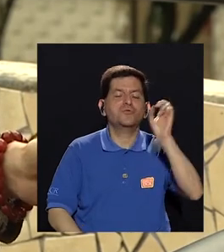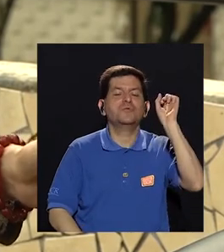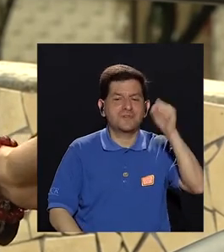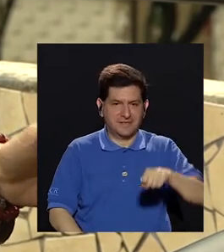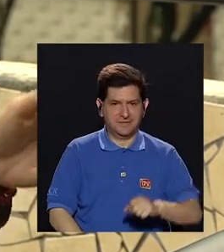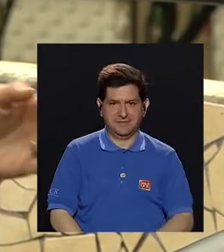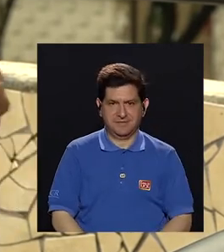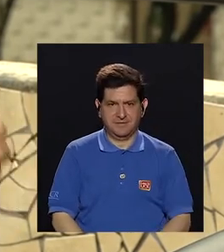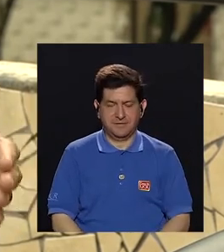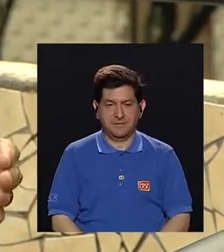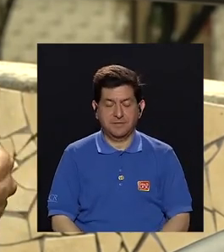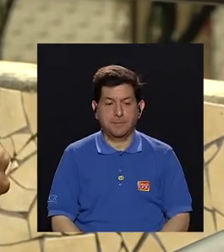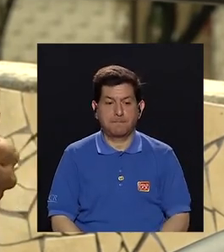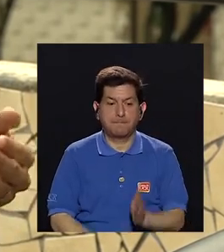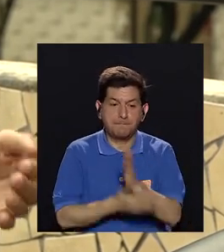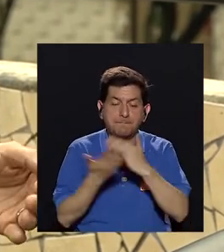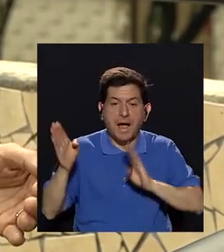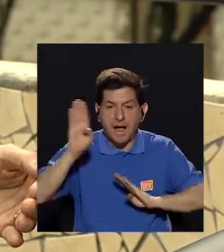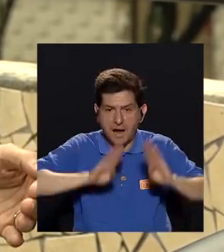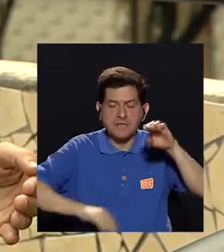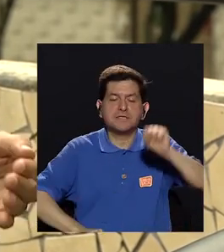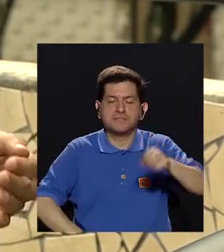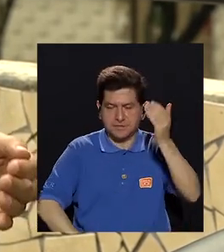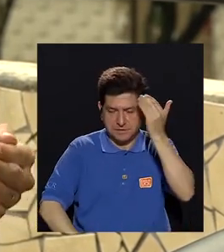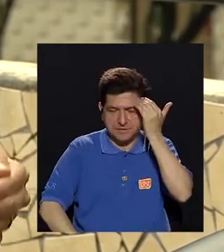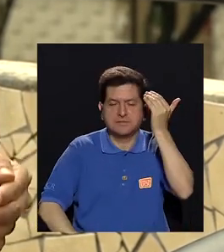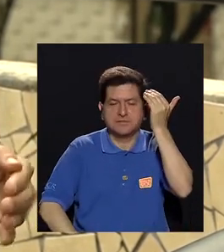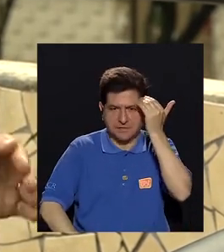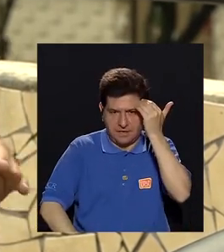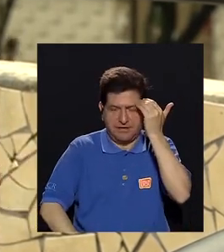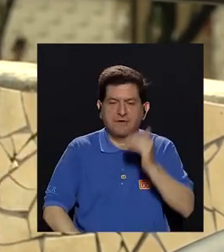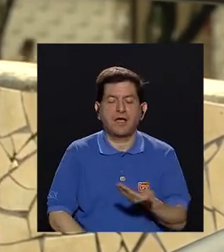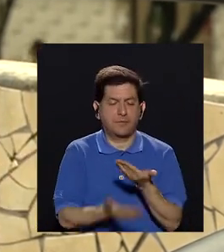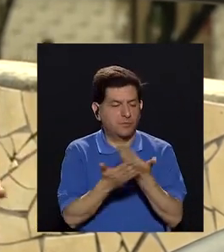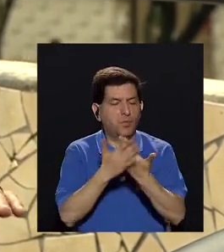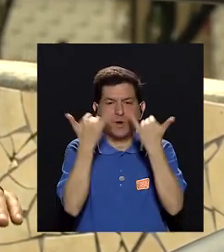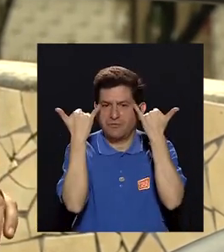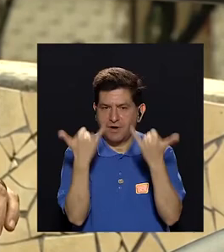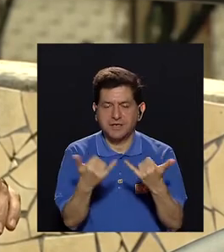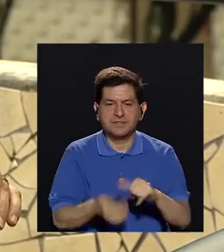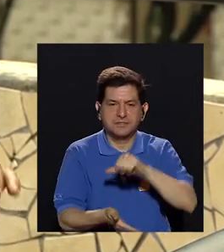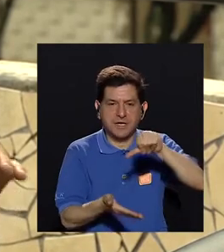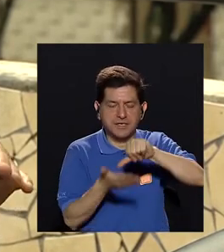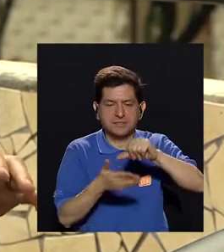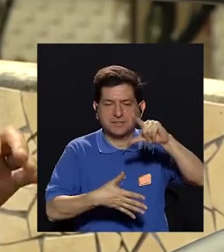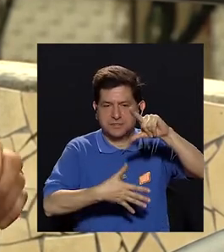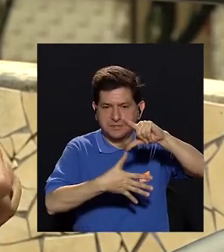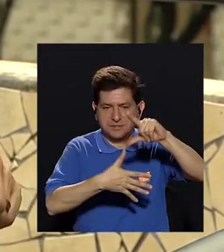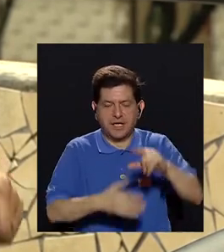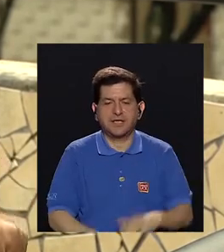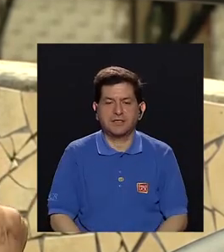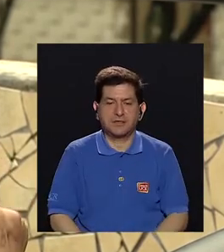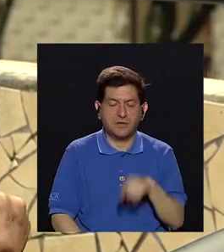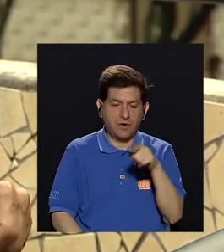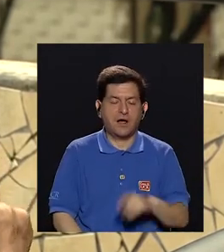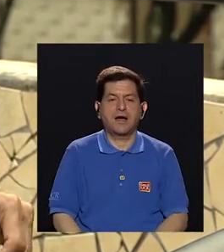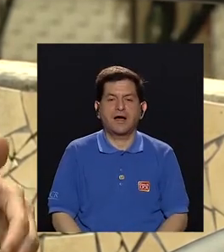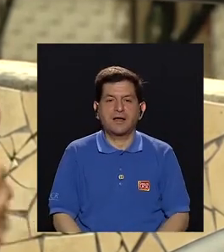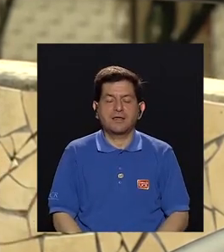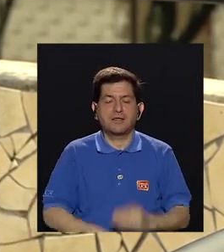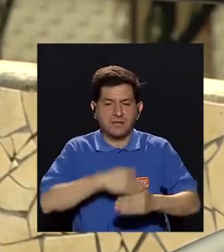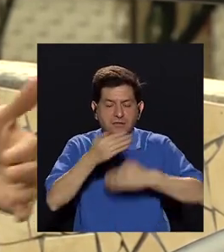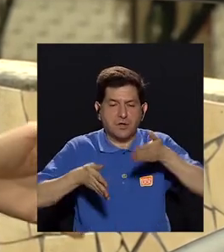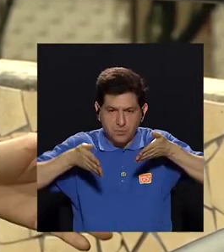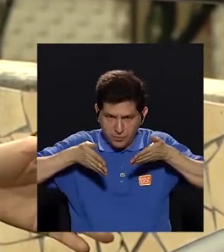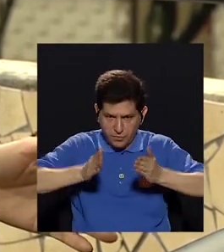arriba. En lo que tiene que ver con la parte biológica, sí sabemos y está demostrado por el Centro Latinoamericano de Perinatología